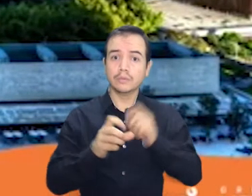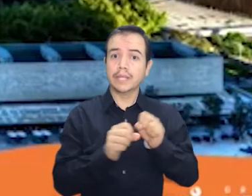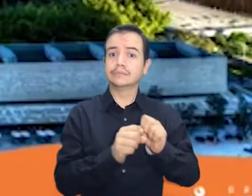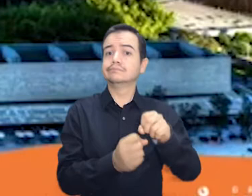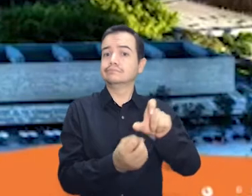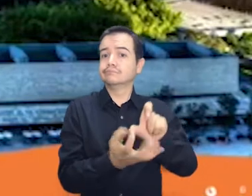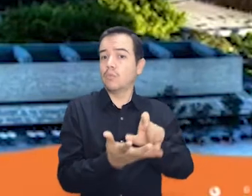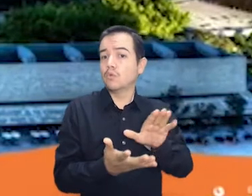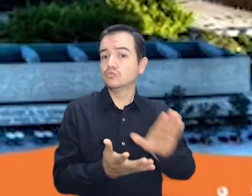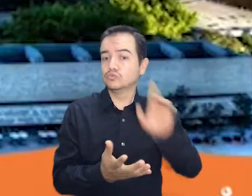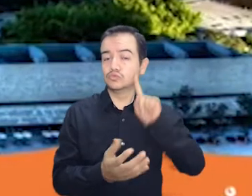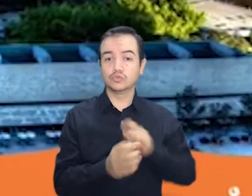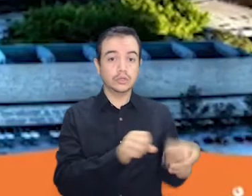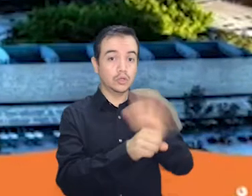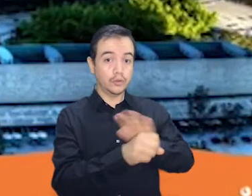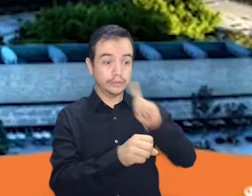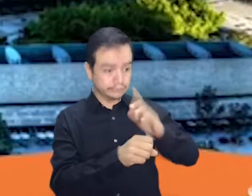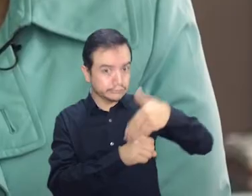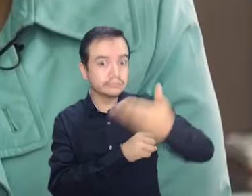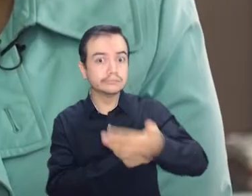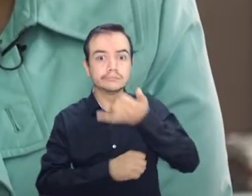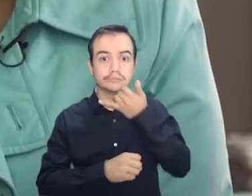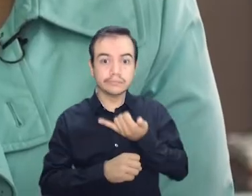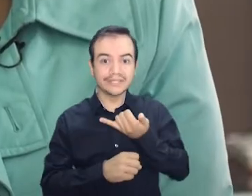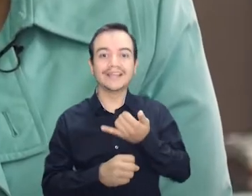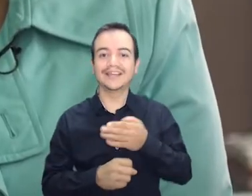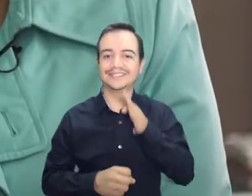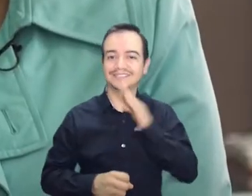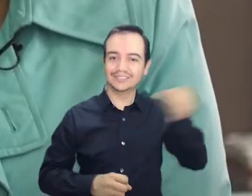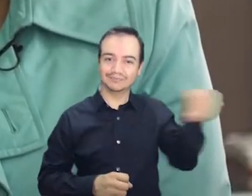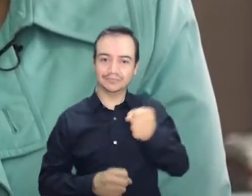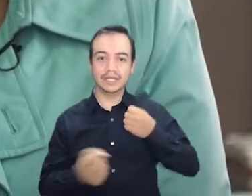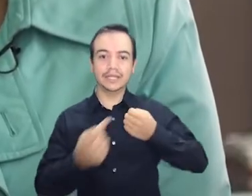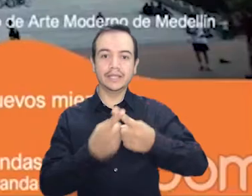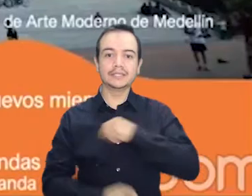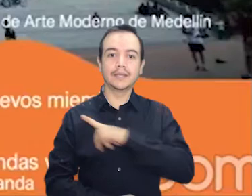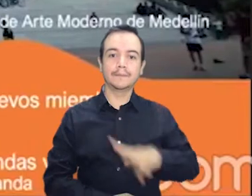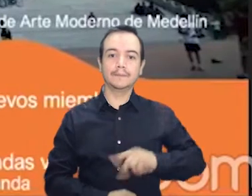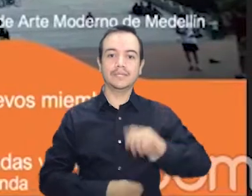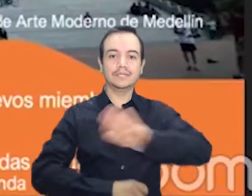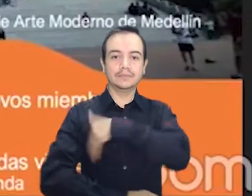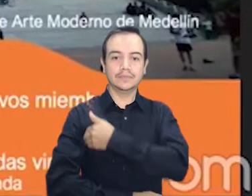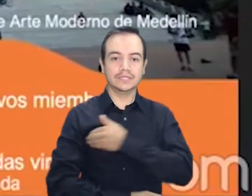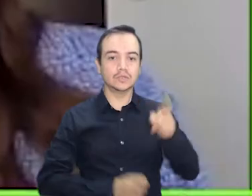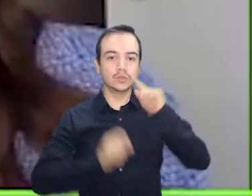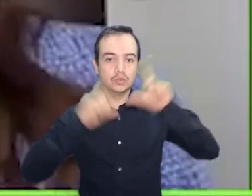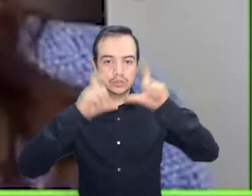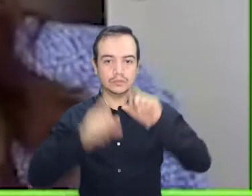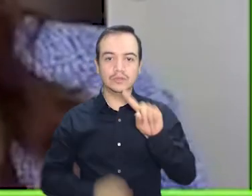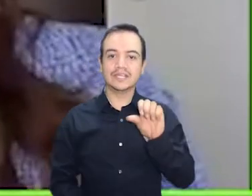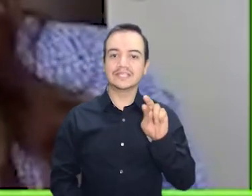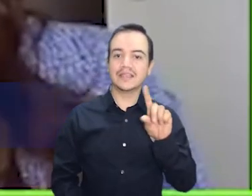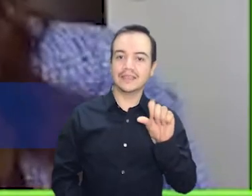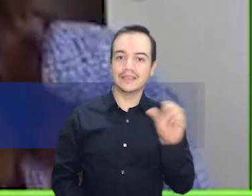Contexto COVID-19 Escenario Post-Pandemia, a cargo de la exviceministra de Turismo, Sandra Howard Taylor. La verdad es que